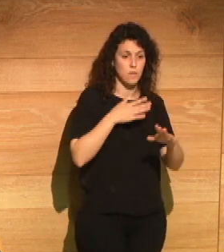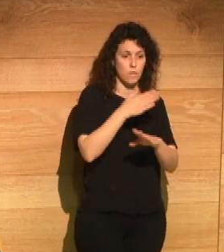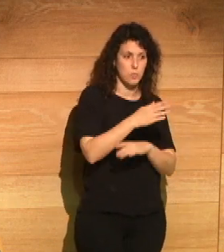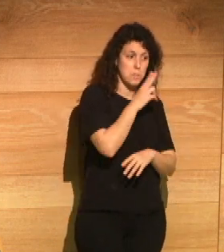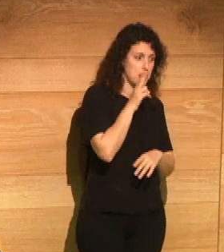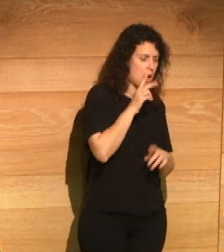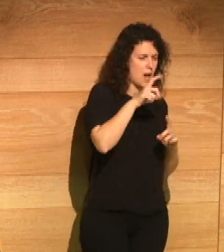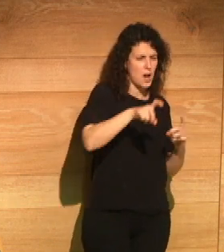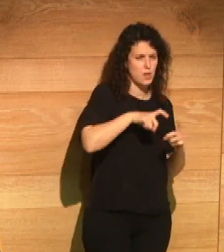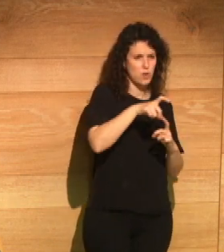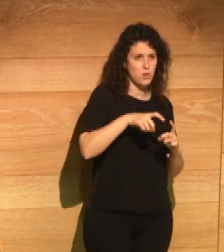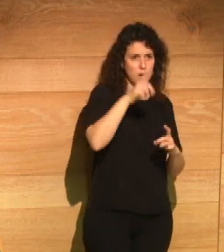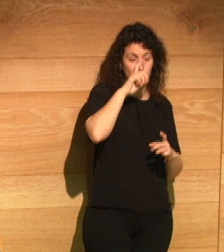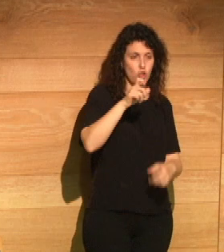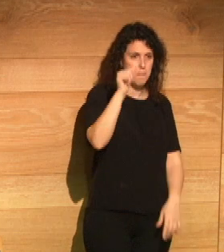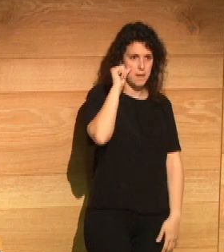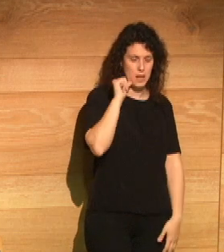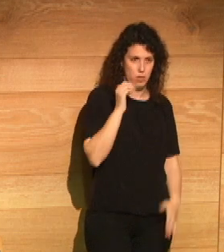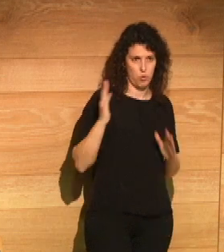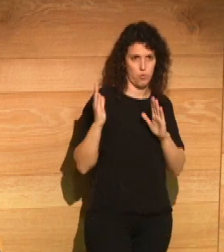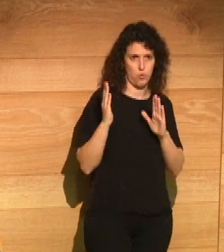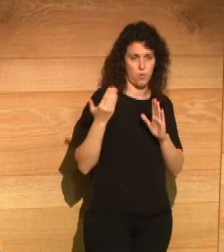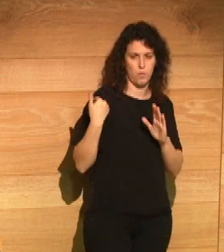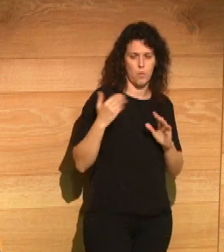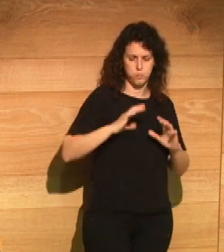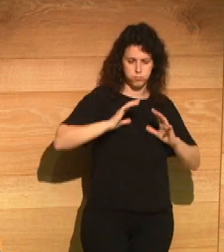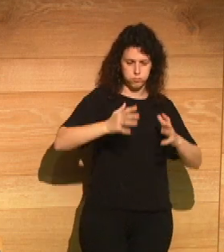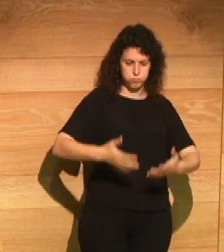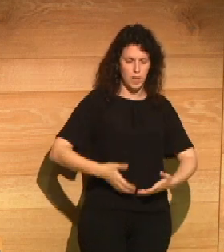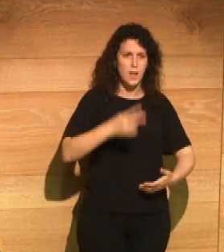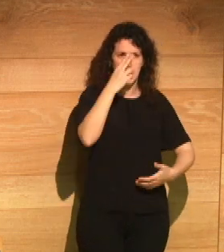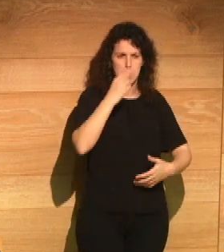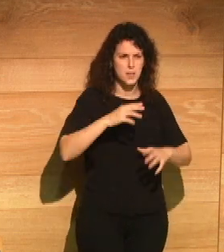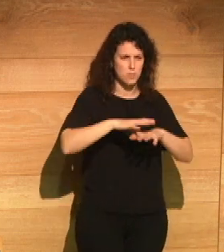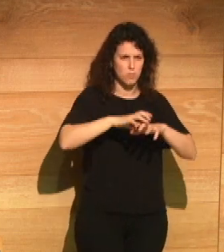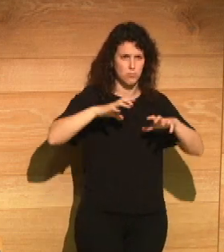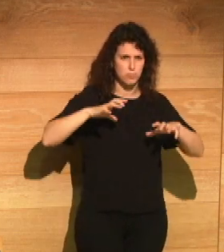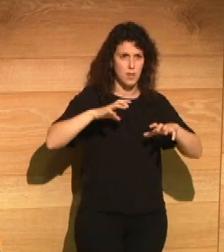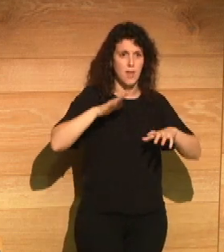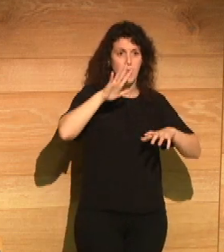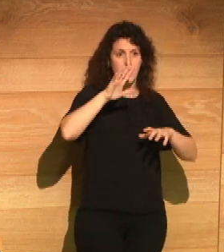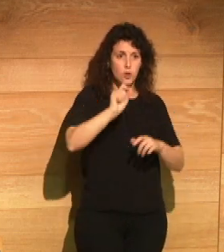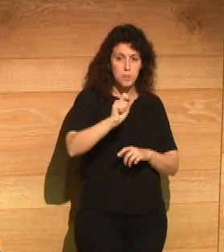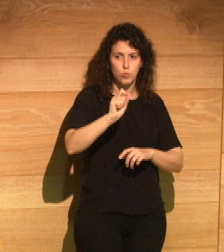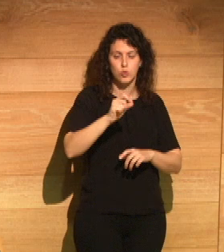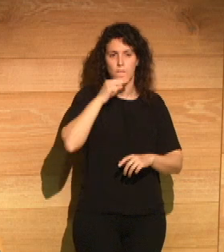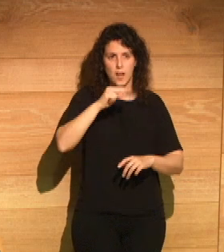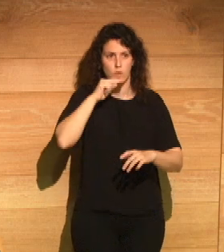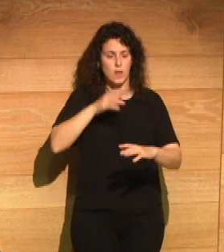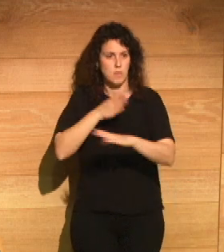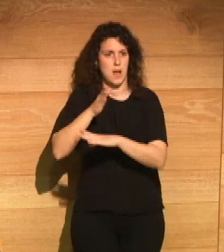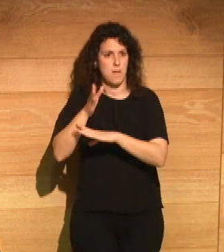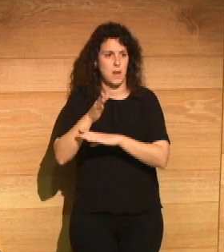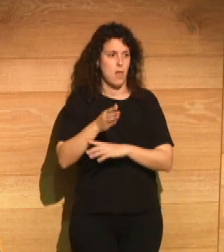cada año, recordó el embarazo. Su gran barriga, los pies hinchados, que cada 5 minutos le daban ganas de ir al baño. No